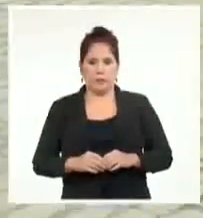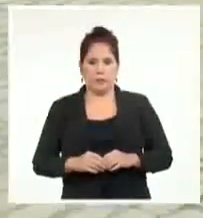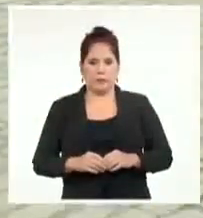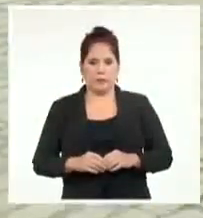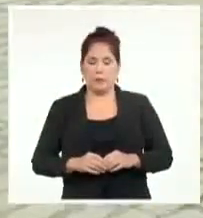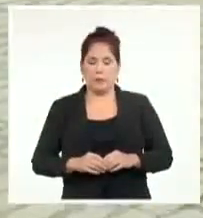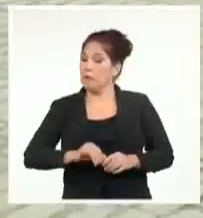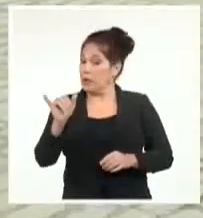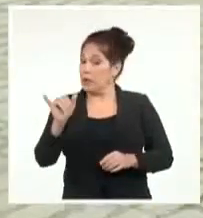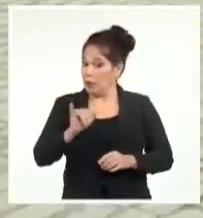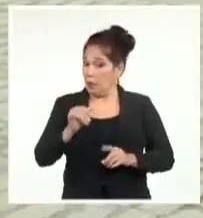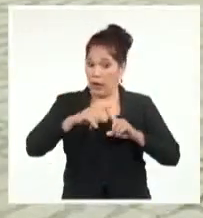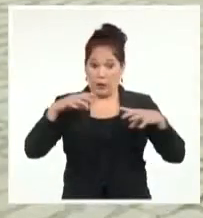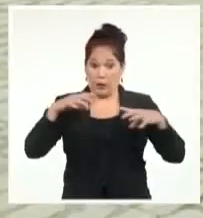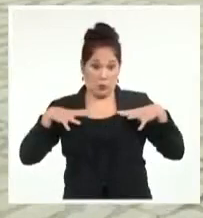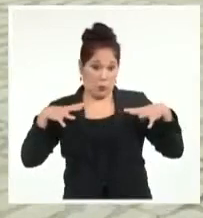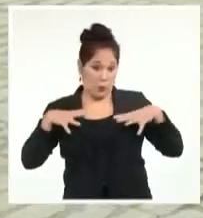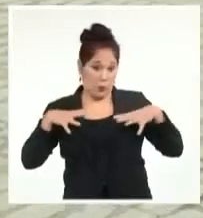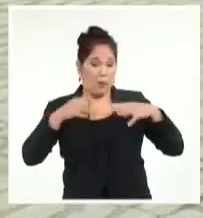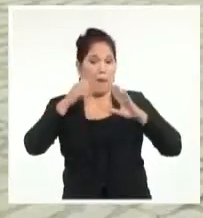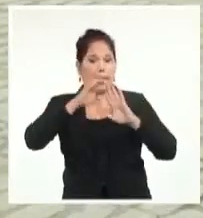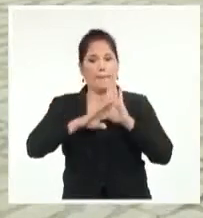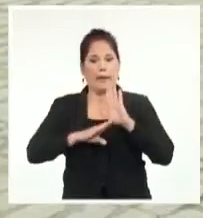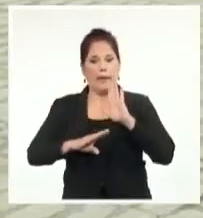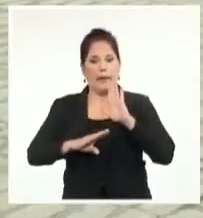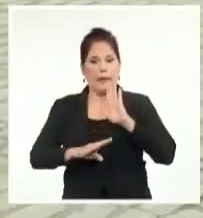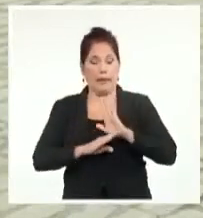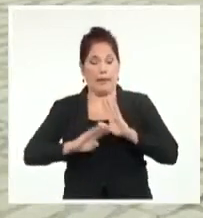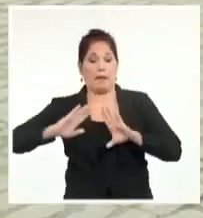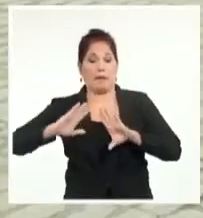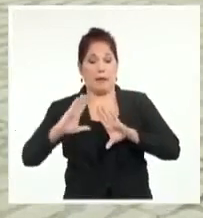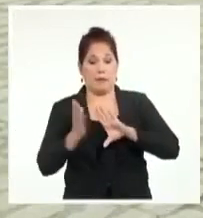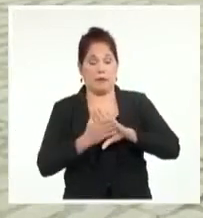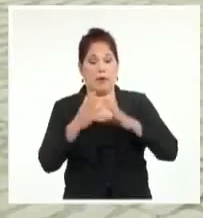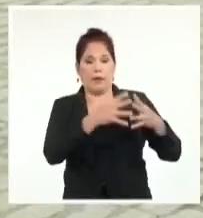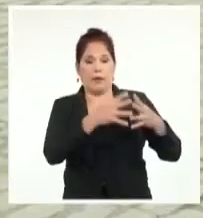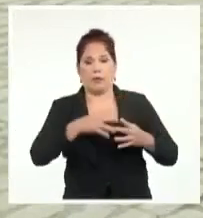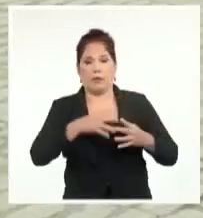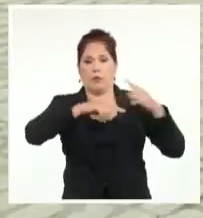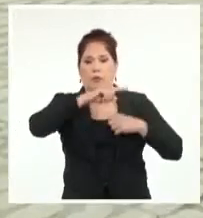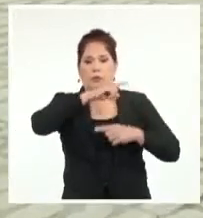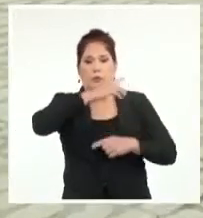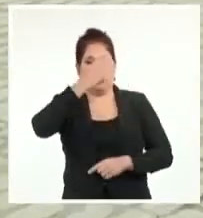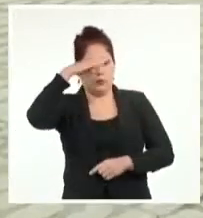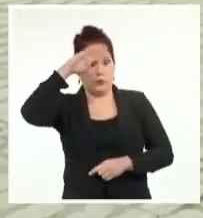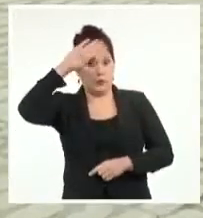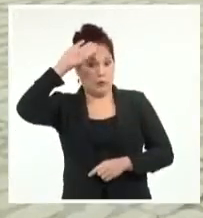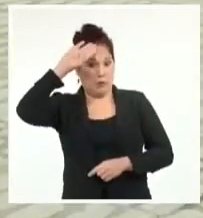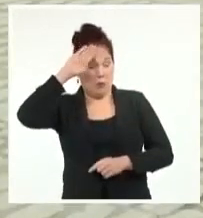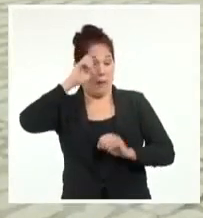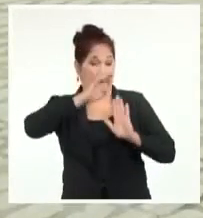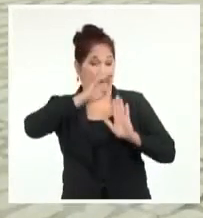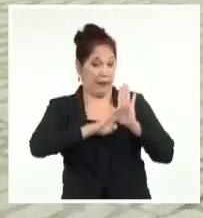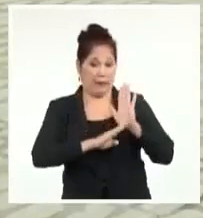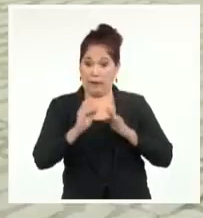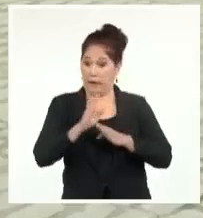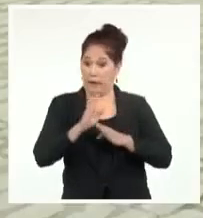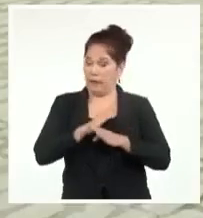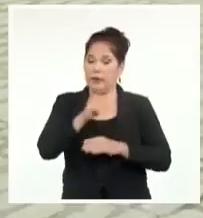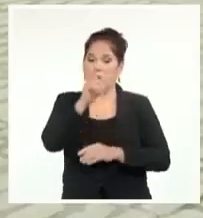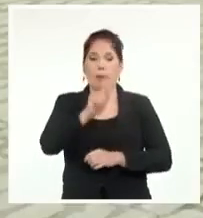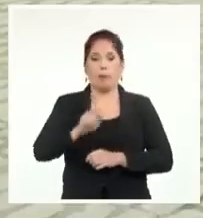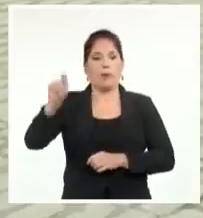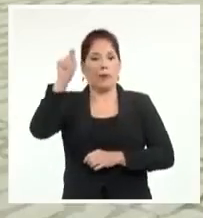También pesan sobre el turismo cubano las medidas coercitivas del gobierno de los Estados Unidos, siempre en aumento. Entre ellas, la prohibición